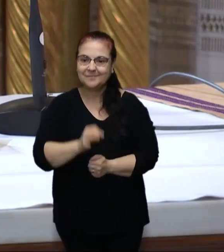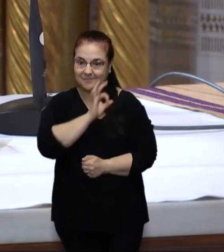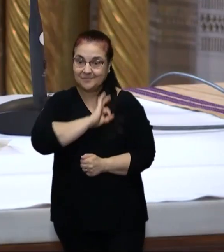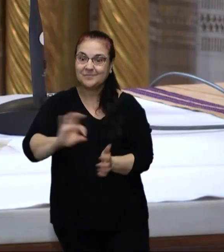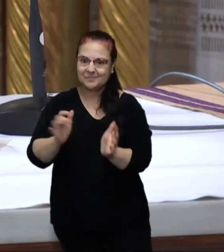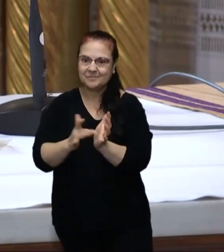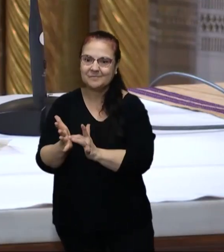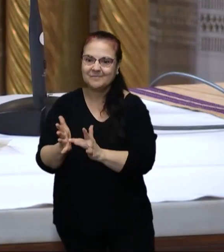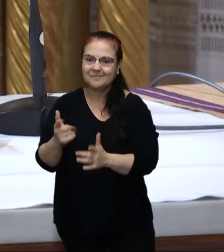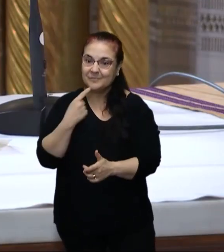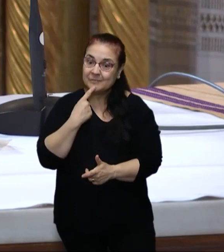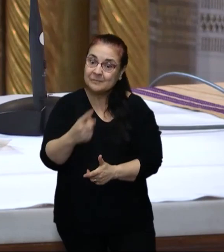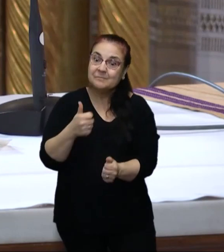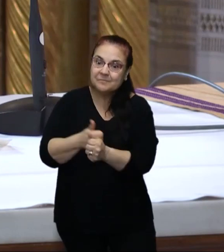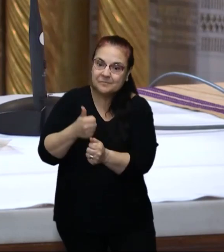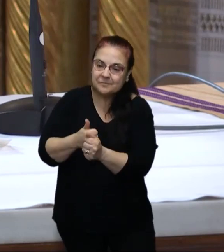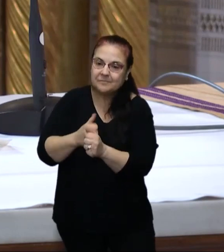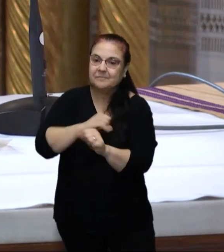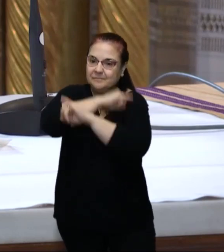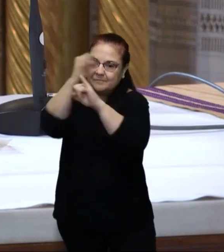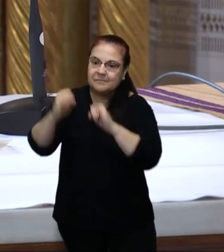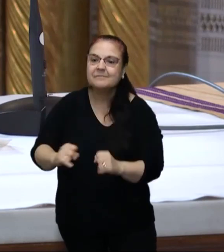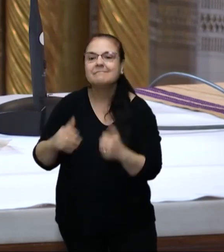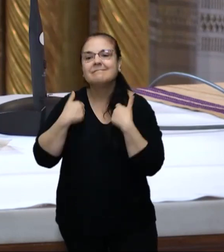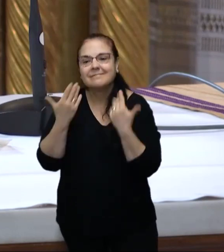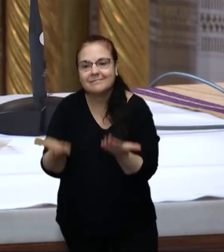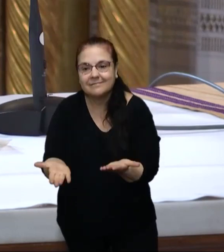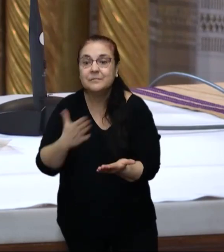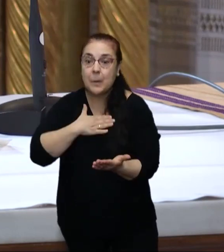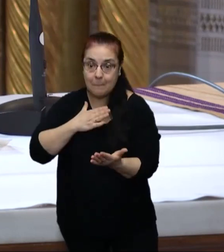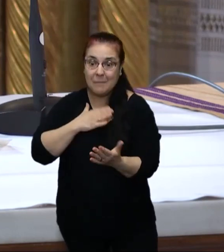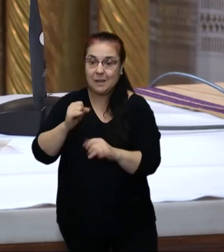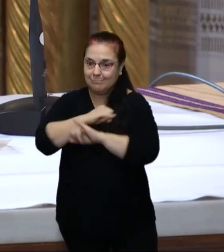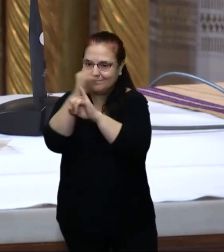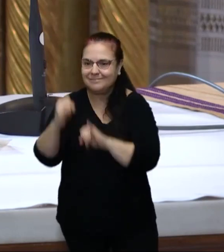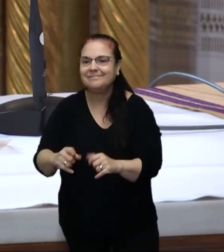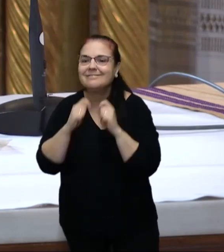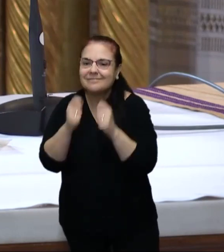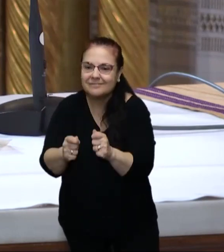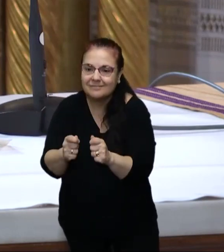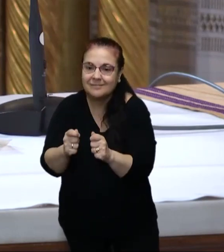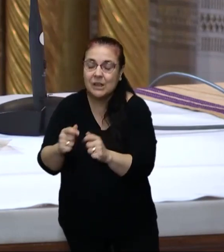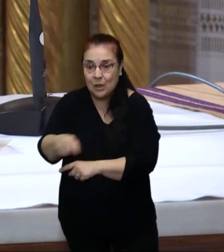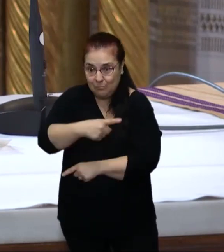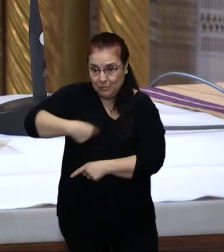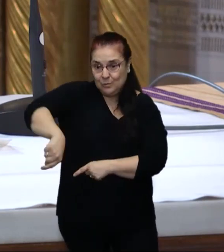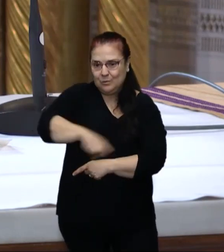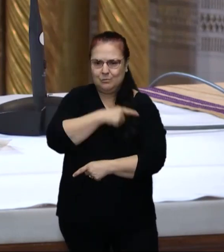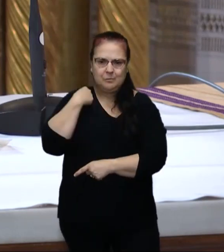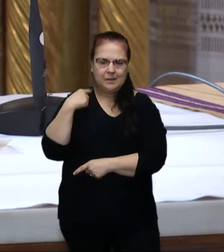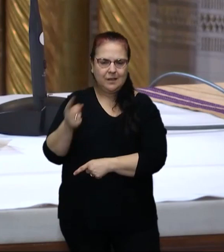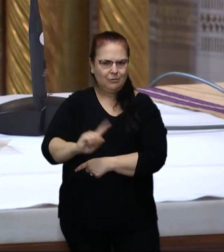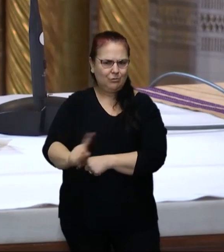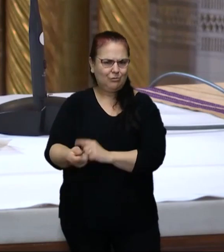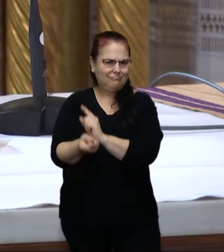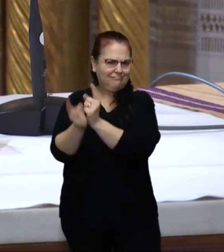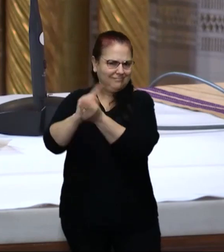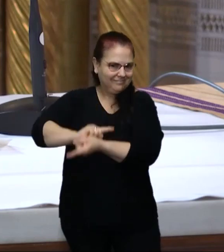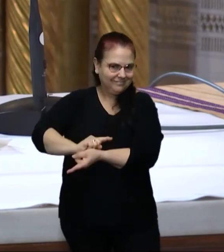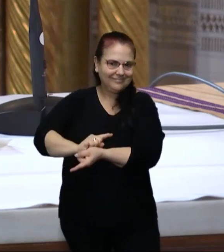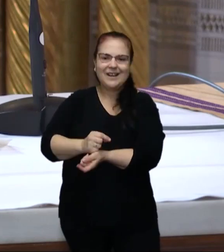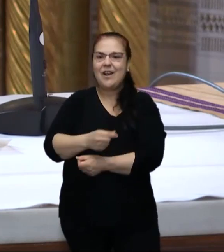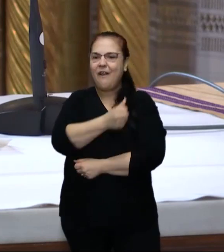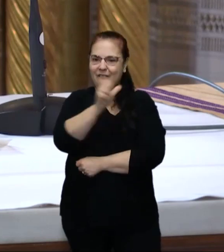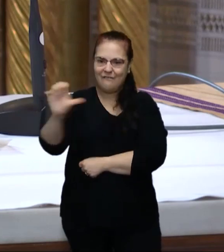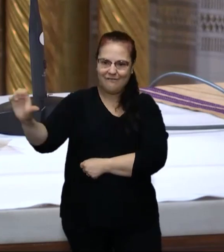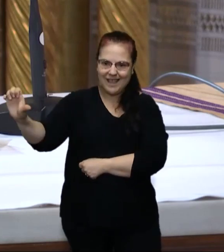Señor Jesucristo, que dijiste a tus apóstoles: la paz os dejo, mi paz os doy. No tengas en cuenta nuestros